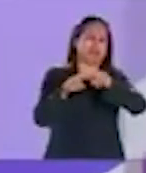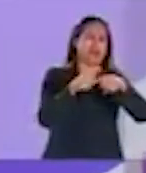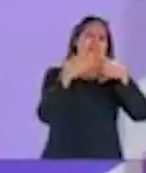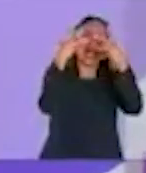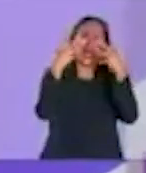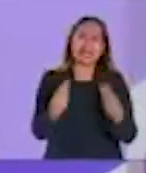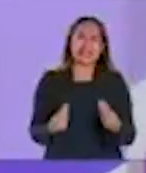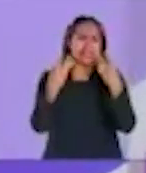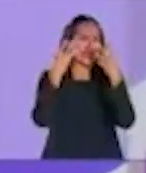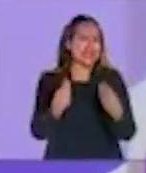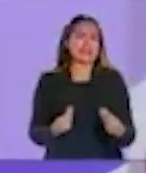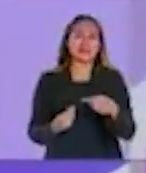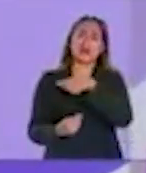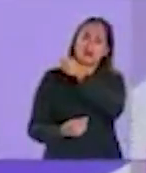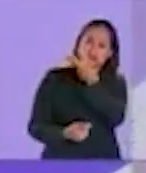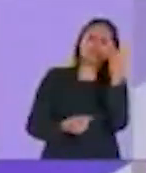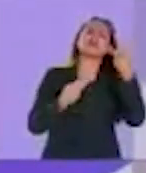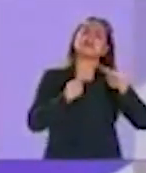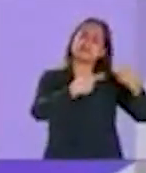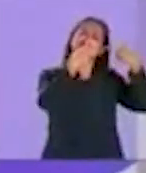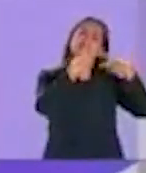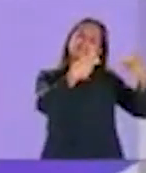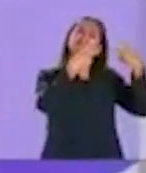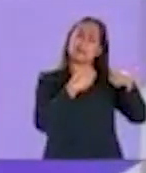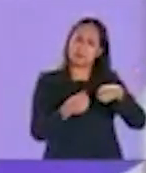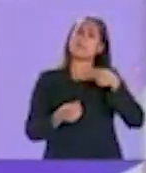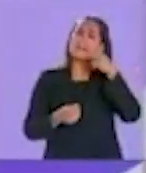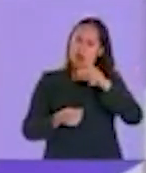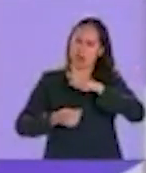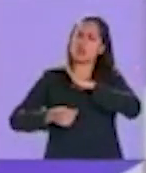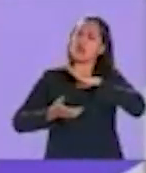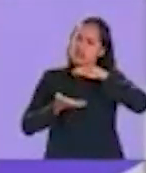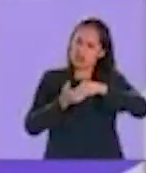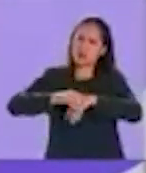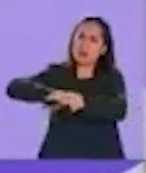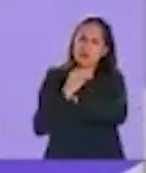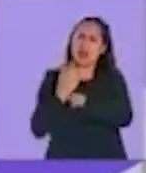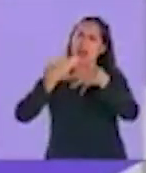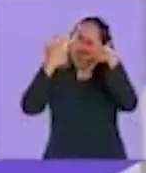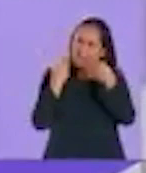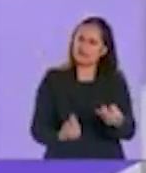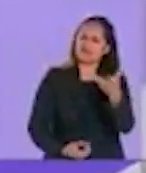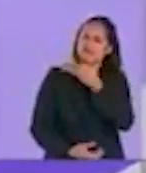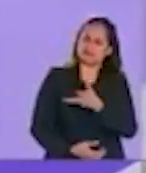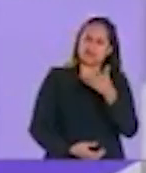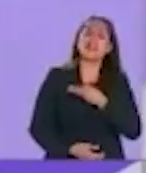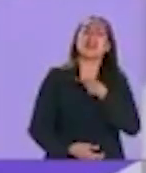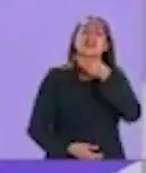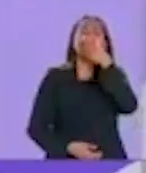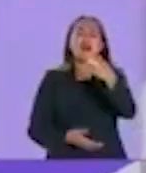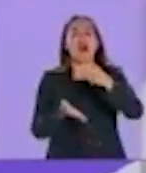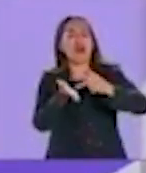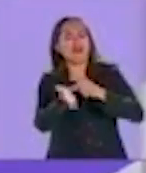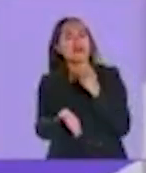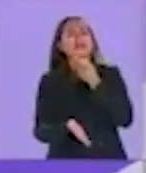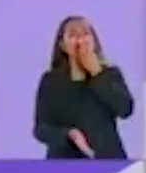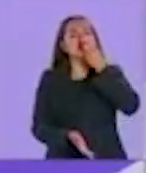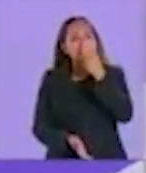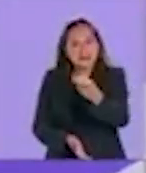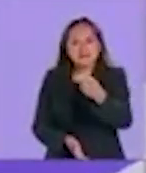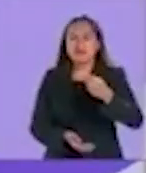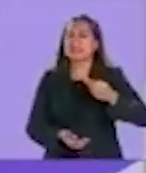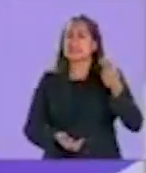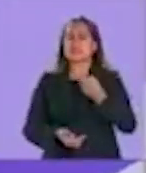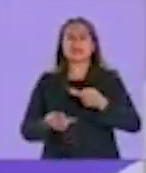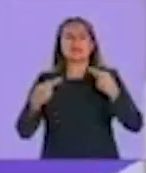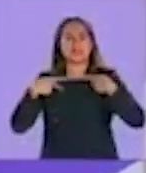nos han saqueado por siglos todavía hay muchos recursos naturales lo dije y lo repito tenemos un pueblo extraordinario